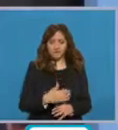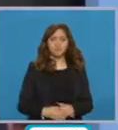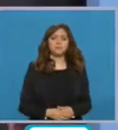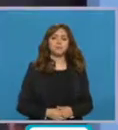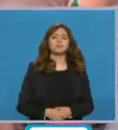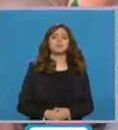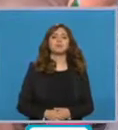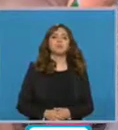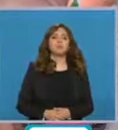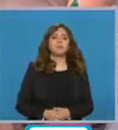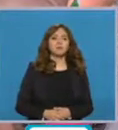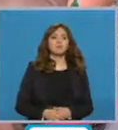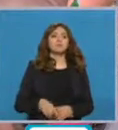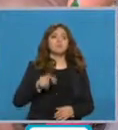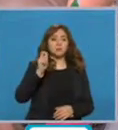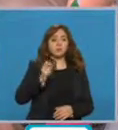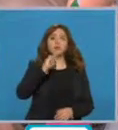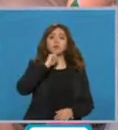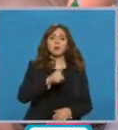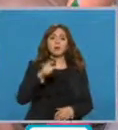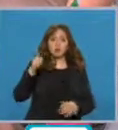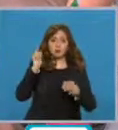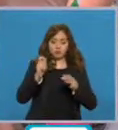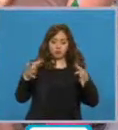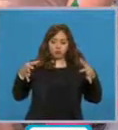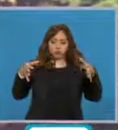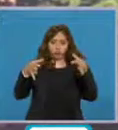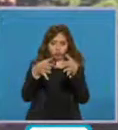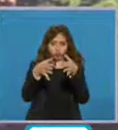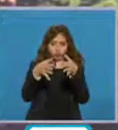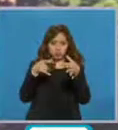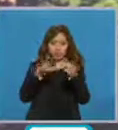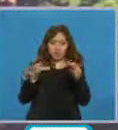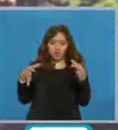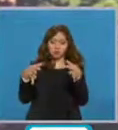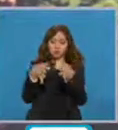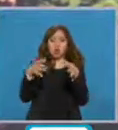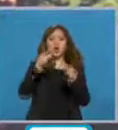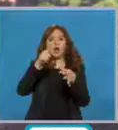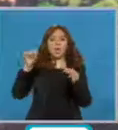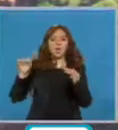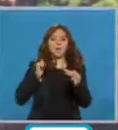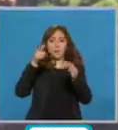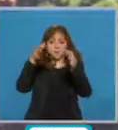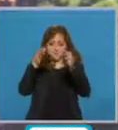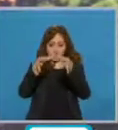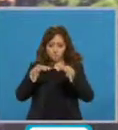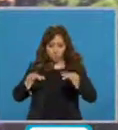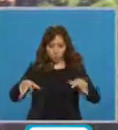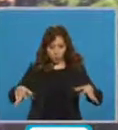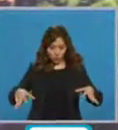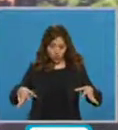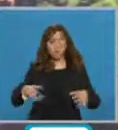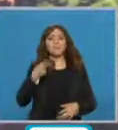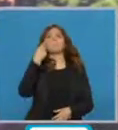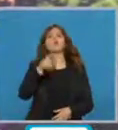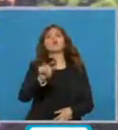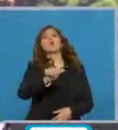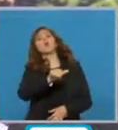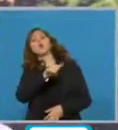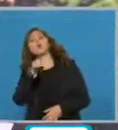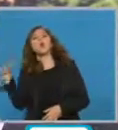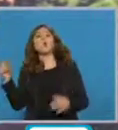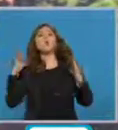cuerpo misma ya forma. tiene una cintura muy marcada. Claro. Entonces Claro. ya la tienes ahí, aprovéchalo, ¿no? Aprovechas eso, ¿Qué claro. pasa con el cuerpo B?